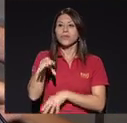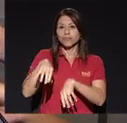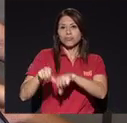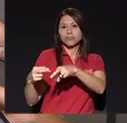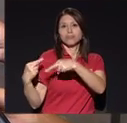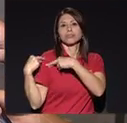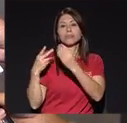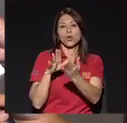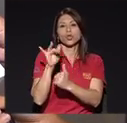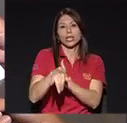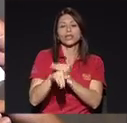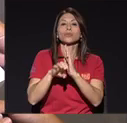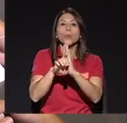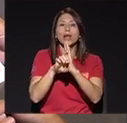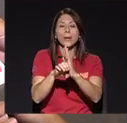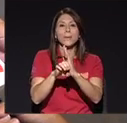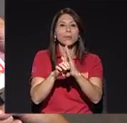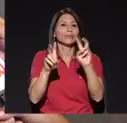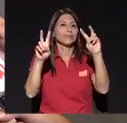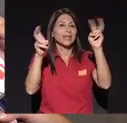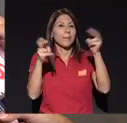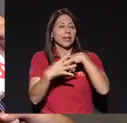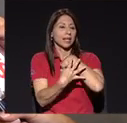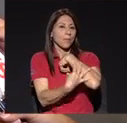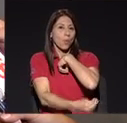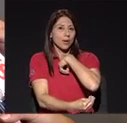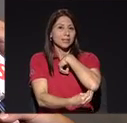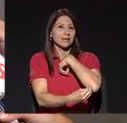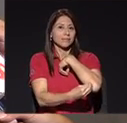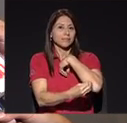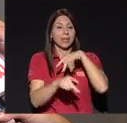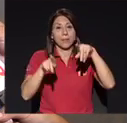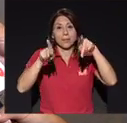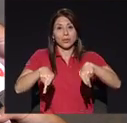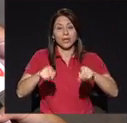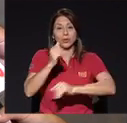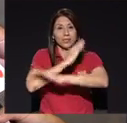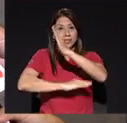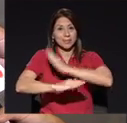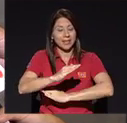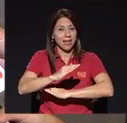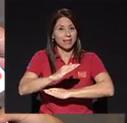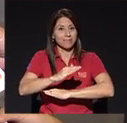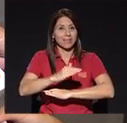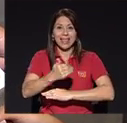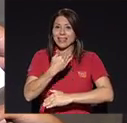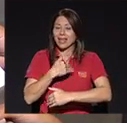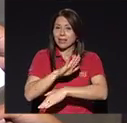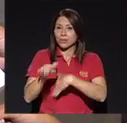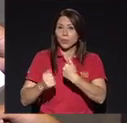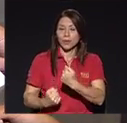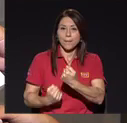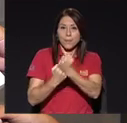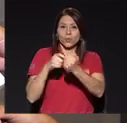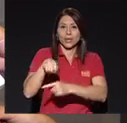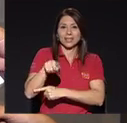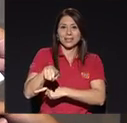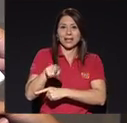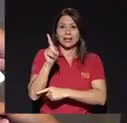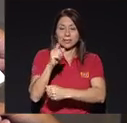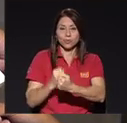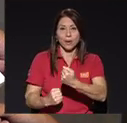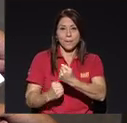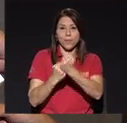en temas como por ejemplo de la pobreza, las personas con discapacidad reciban todo el apoyo que necesitan, que es un